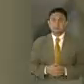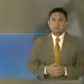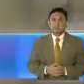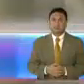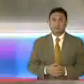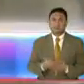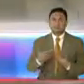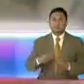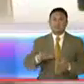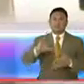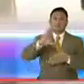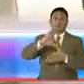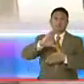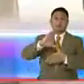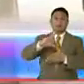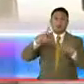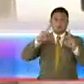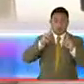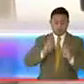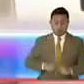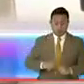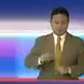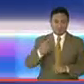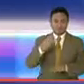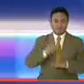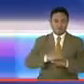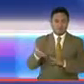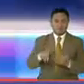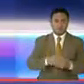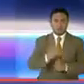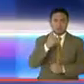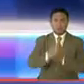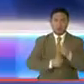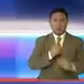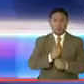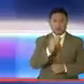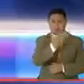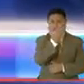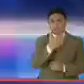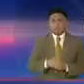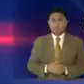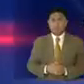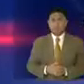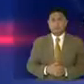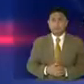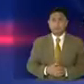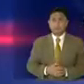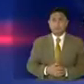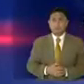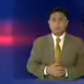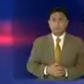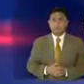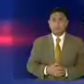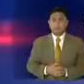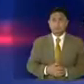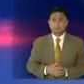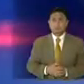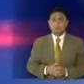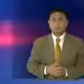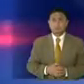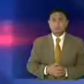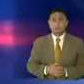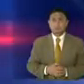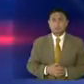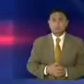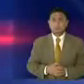En América el cáncer es la segunda causa de muerte. Se estima que cada año 2.8 millones de personas son diagnosticadas con esta enfermedad, de